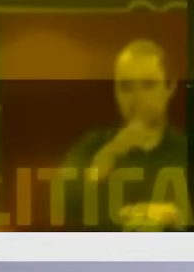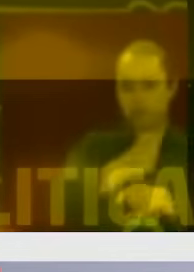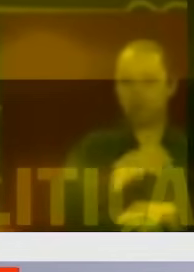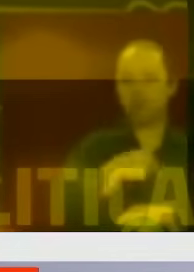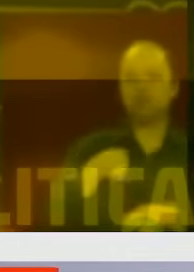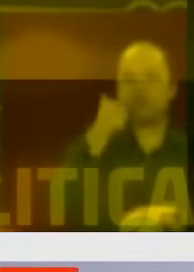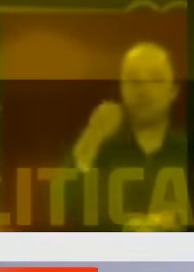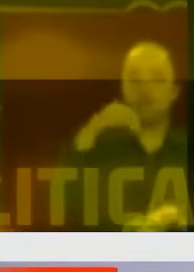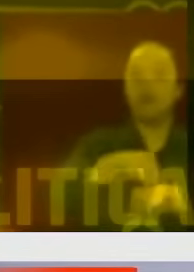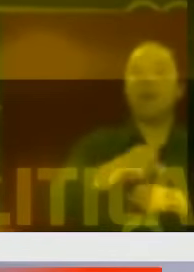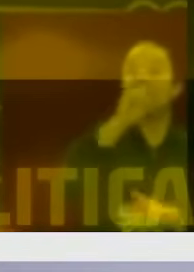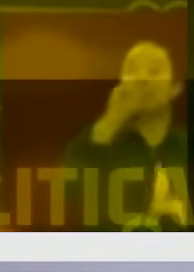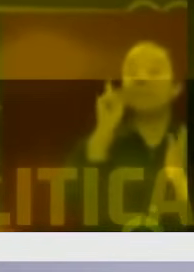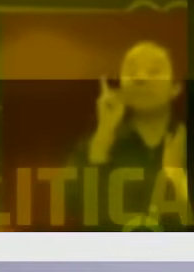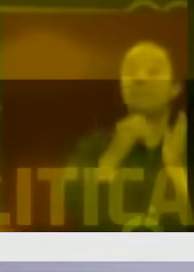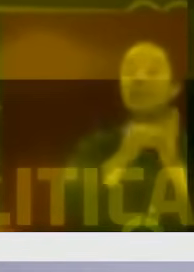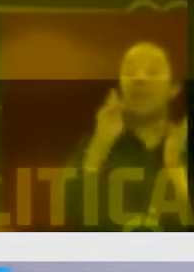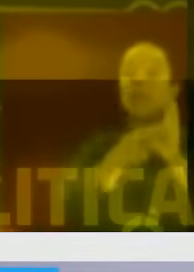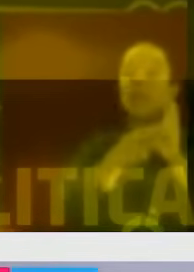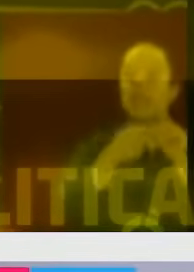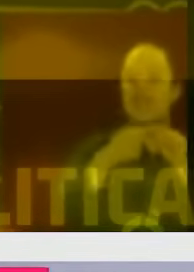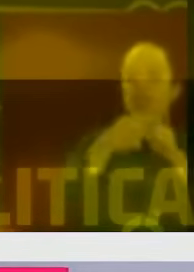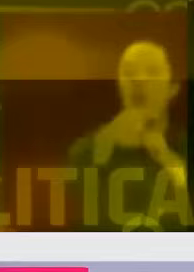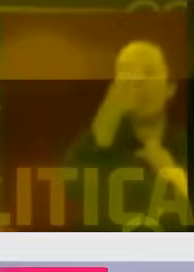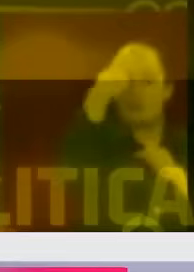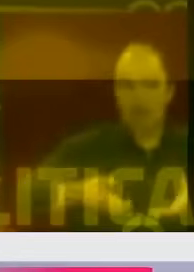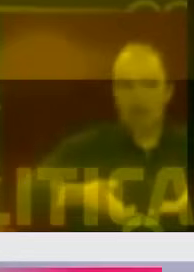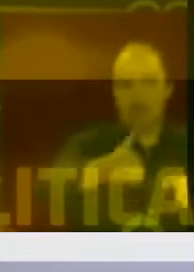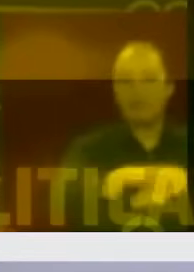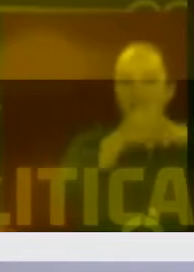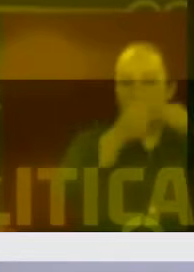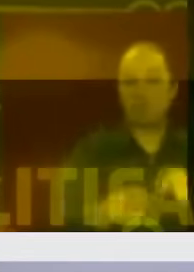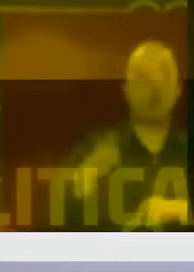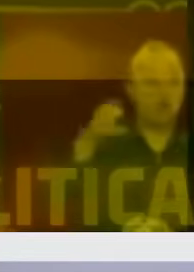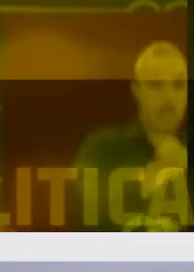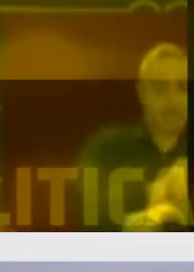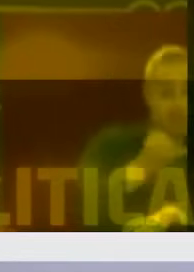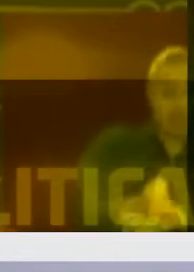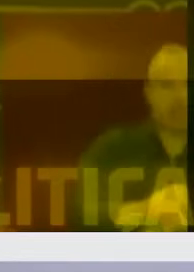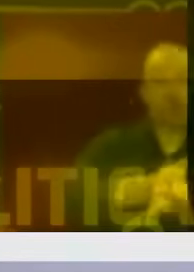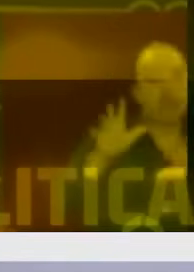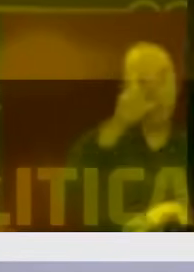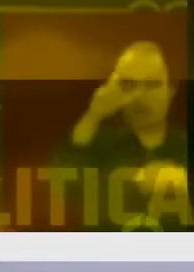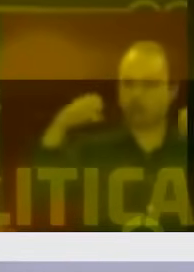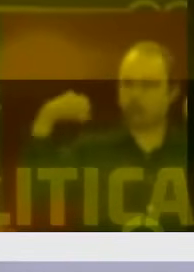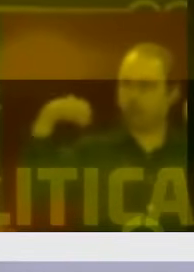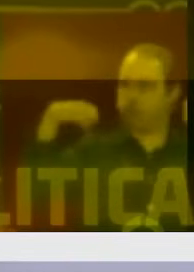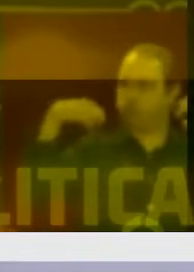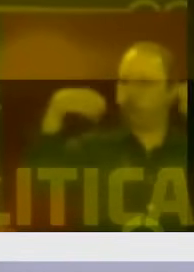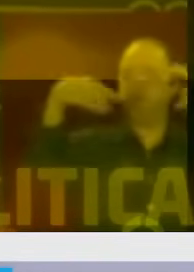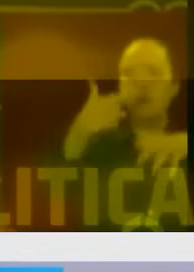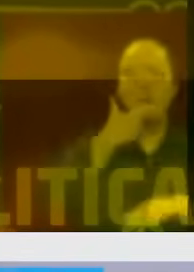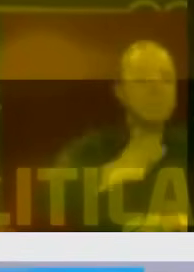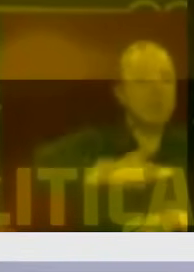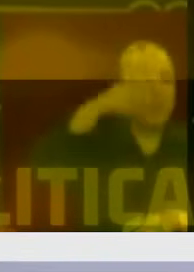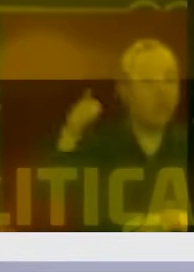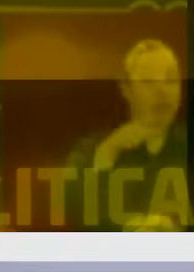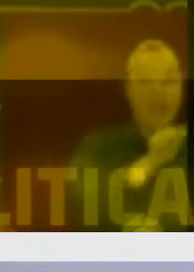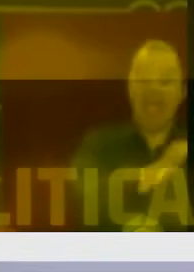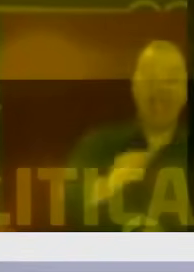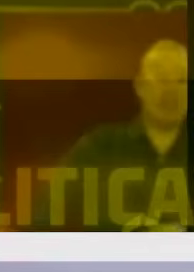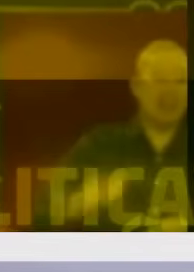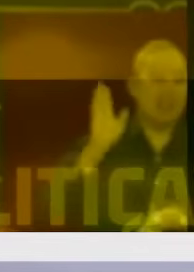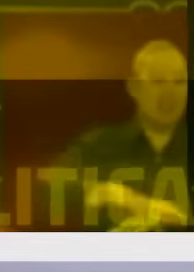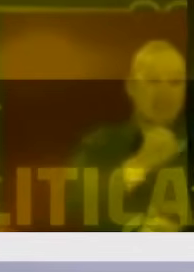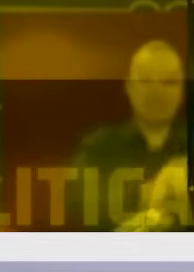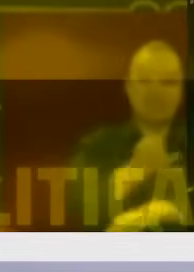950 homicidios al año en el 2012, a casi 2000 homicidios en